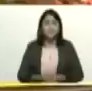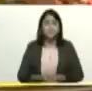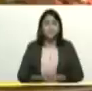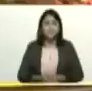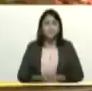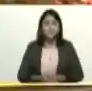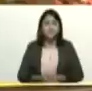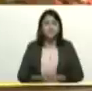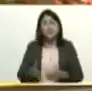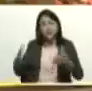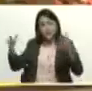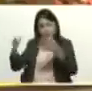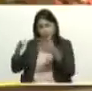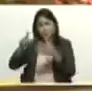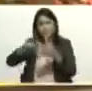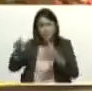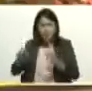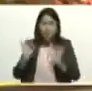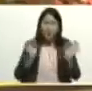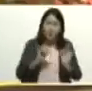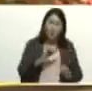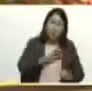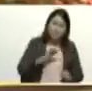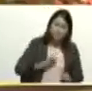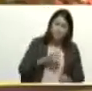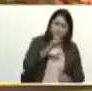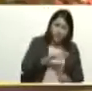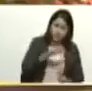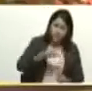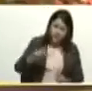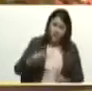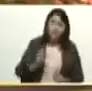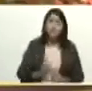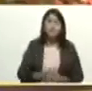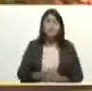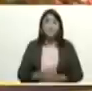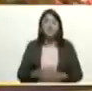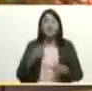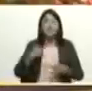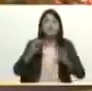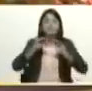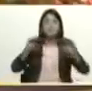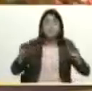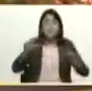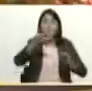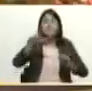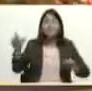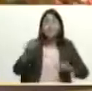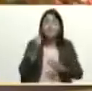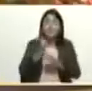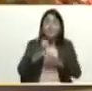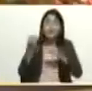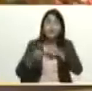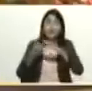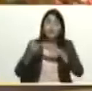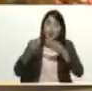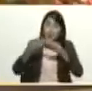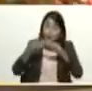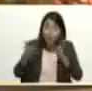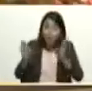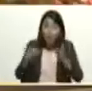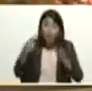individual. Por eso es que yo llamo a todos aquellos funcionarios que